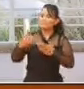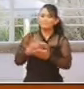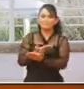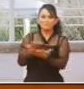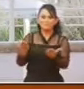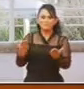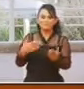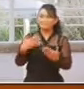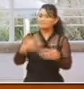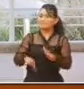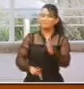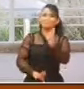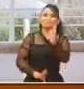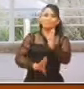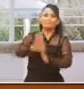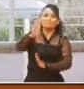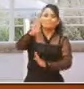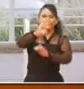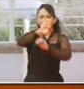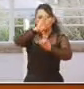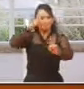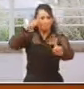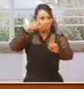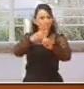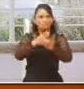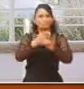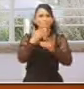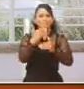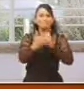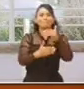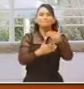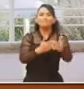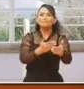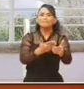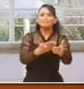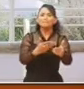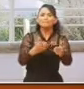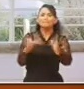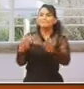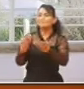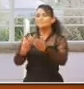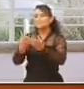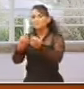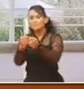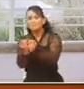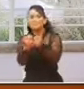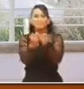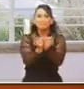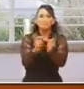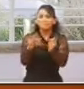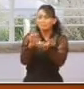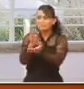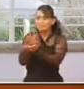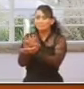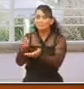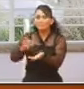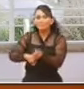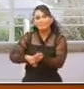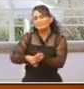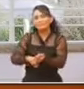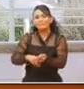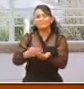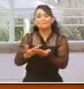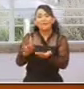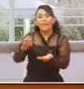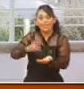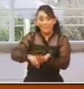la trascendencia de su misión y su visión, más allá de las aulas, para llevar el profesionalismo y el conocimiento